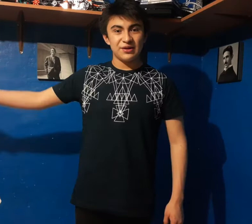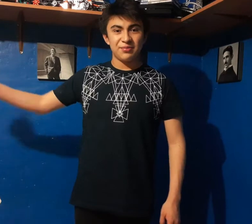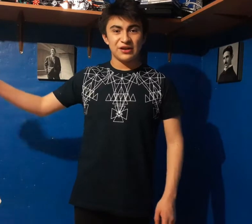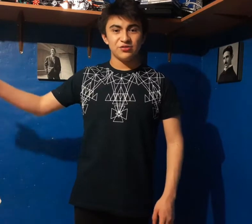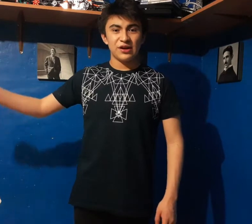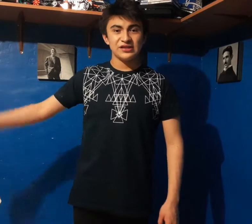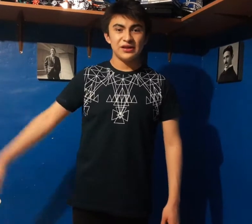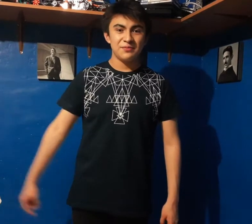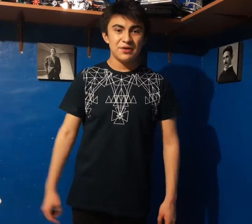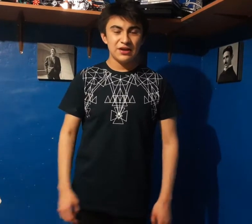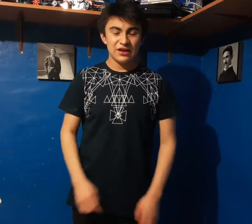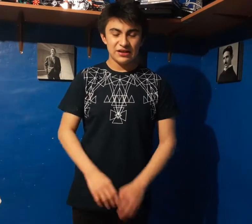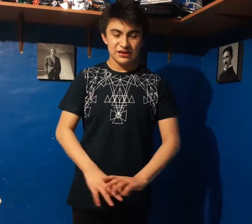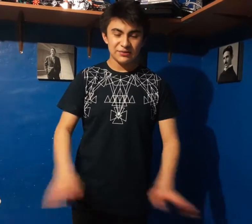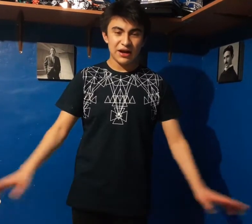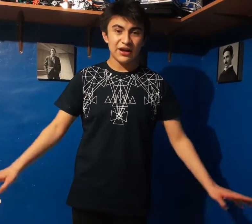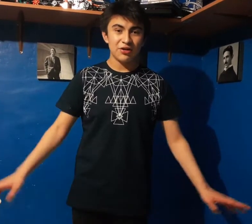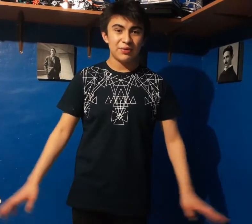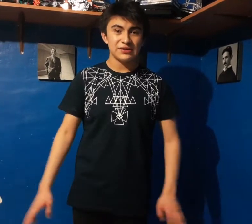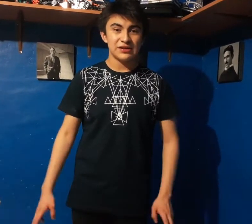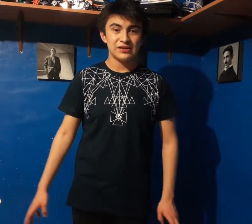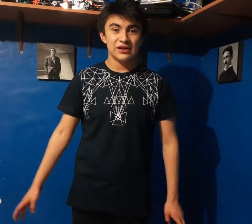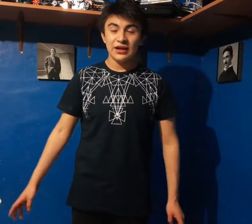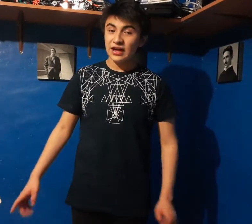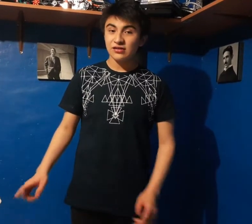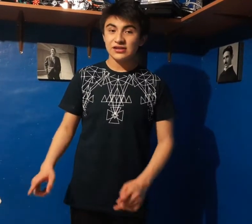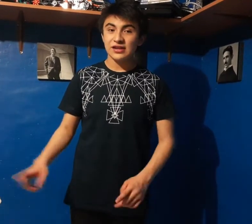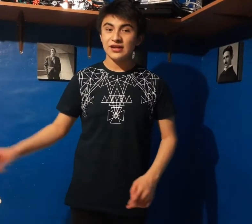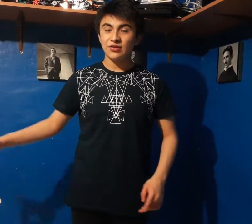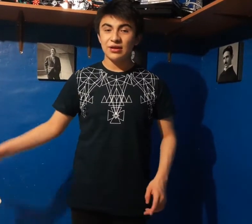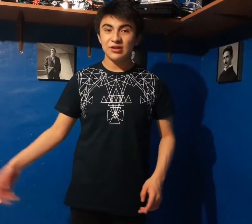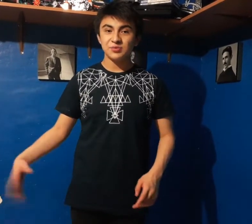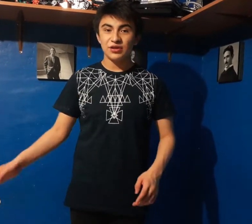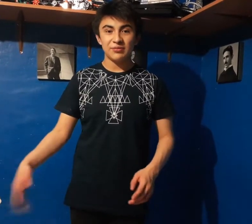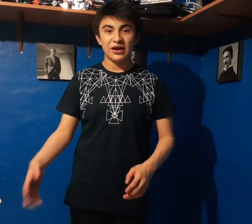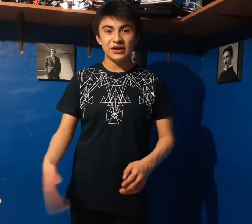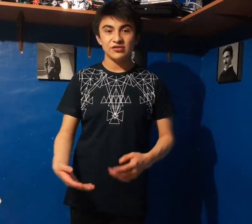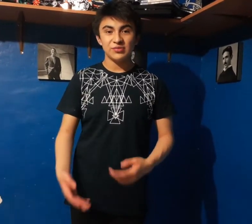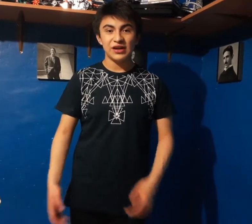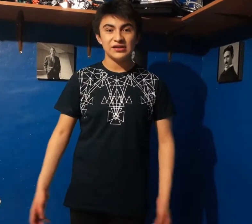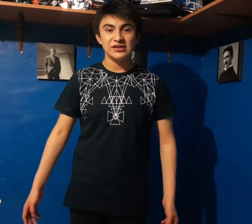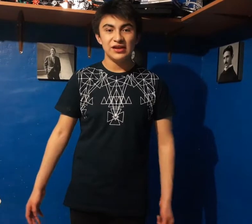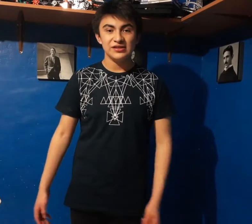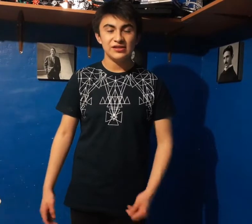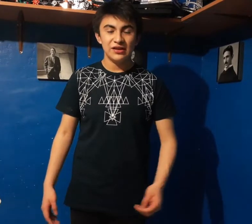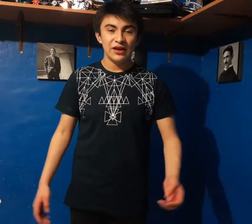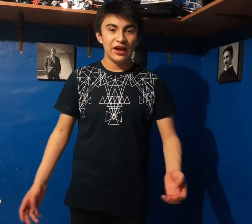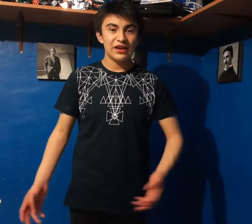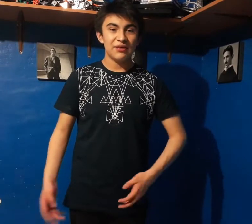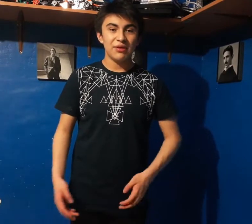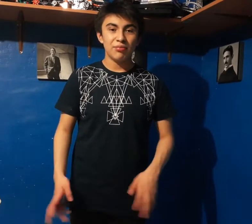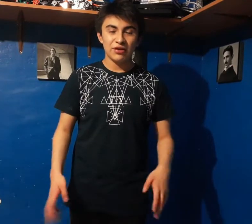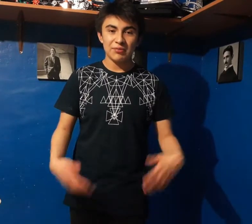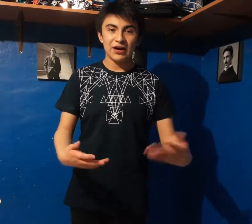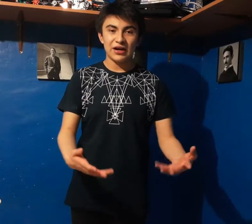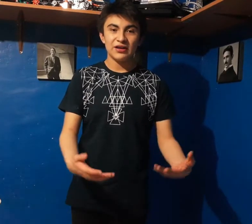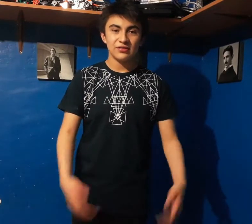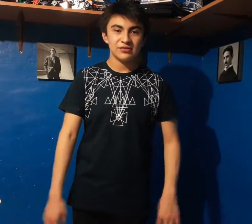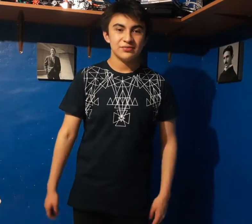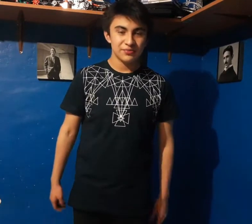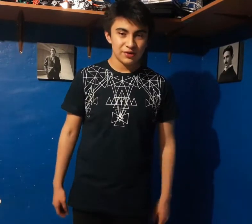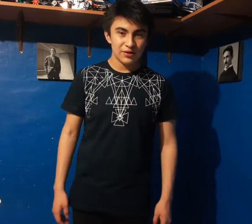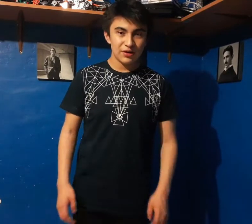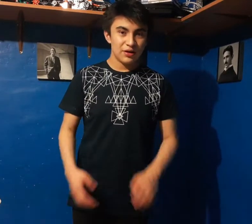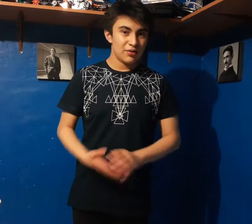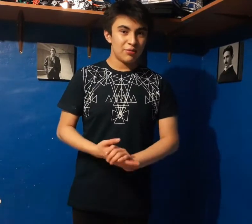Lo regresaban para su casa y decían, aquí no pasas. A los que están saludables podían bajar sus mercancías y también podían bajar